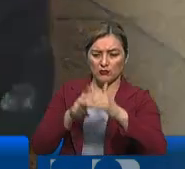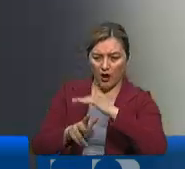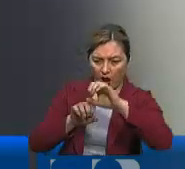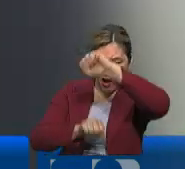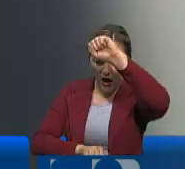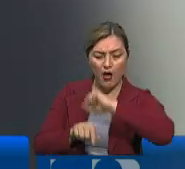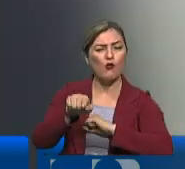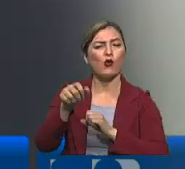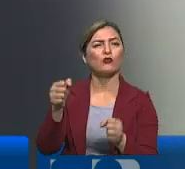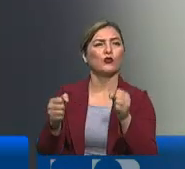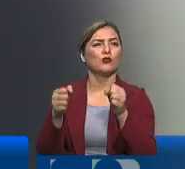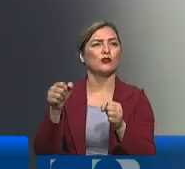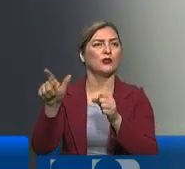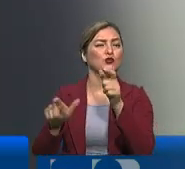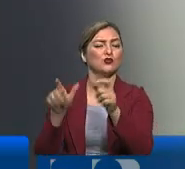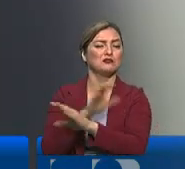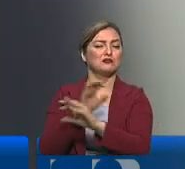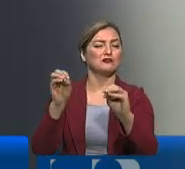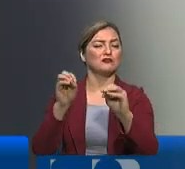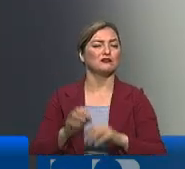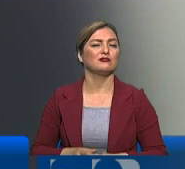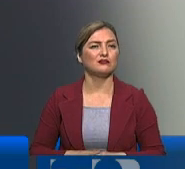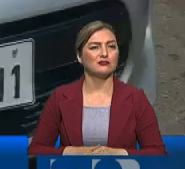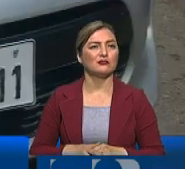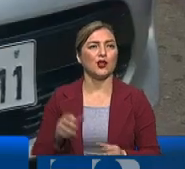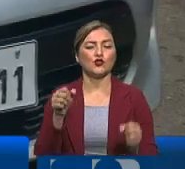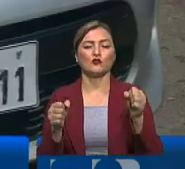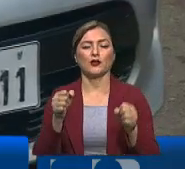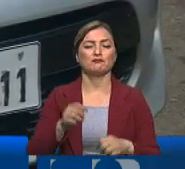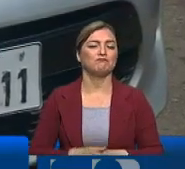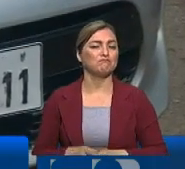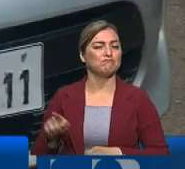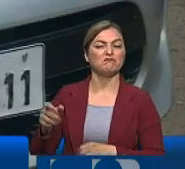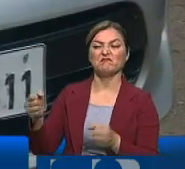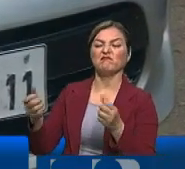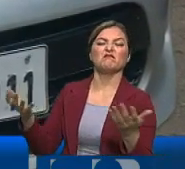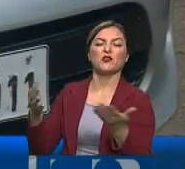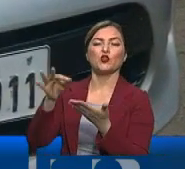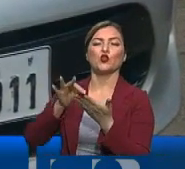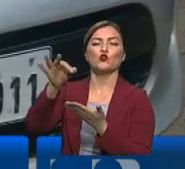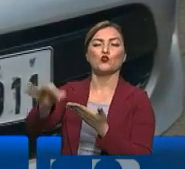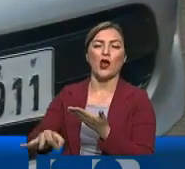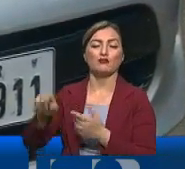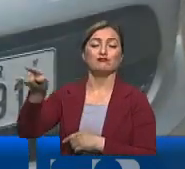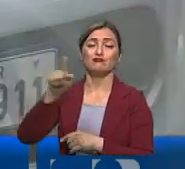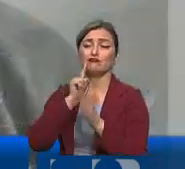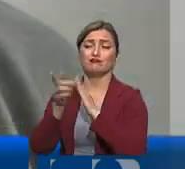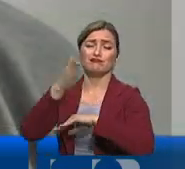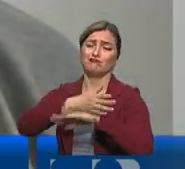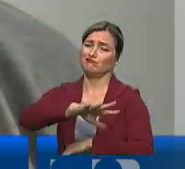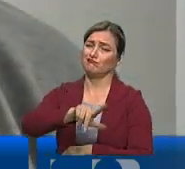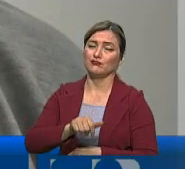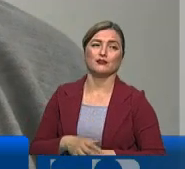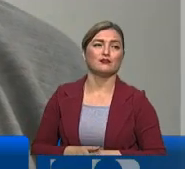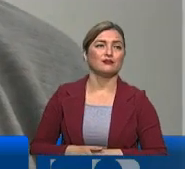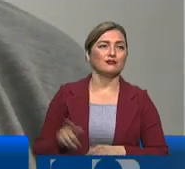el sitio, quien lo manejaba desapareció, solo quedó el presunto chofer. Este otro carro fue encontrado en el Cantón Durán, también reportado como robado.